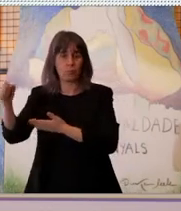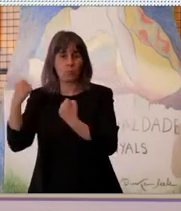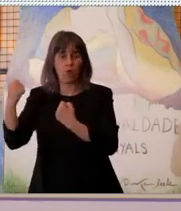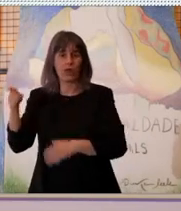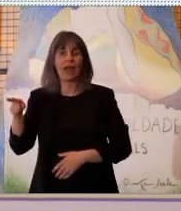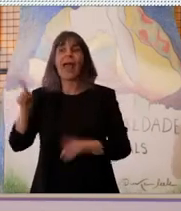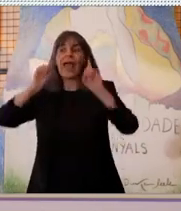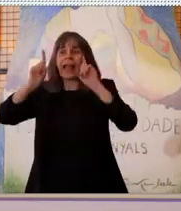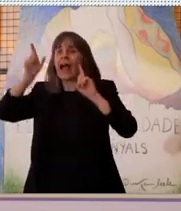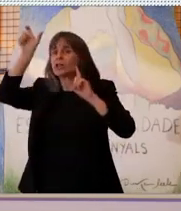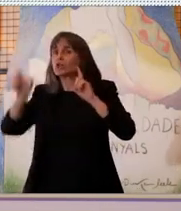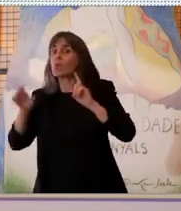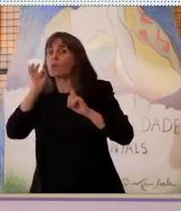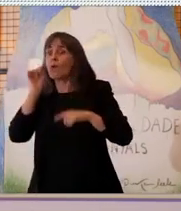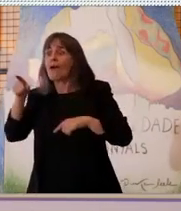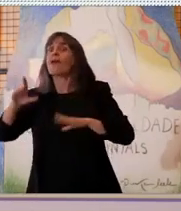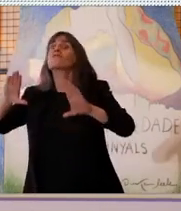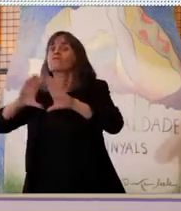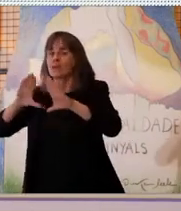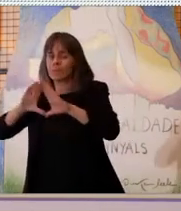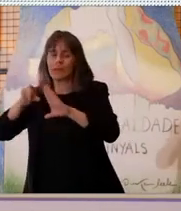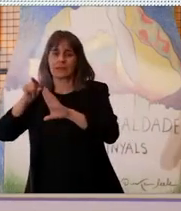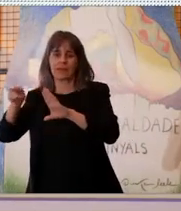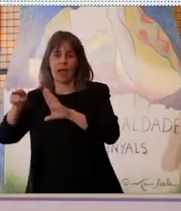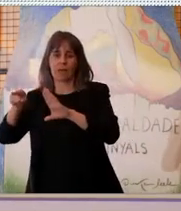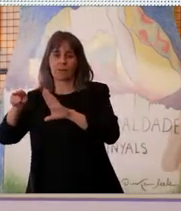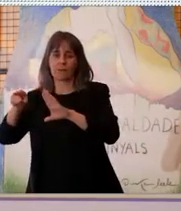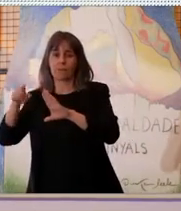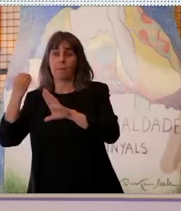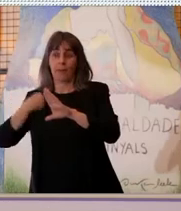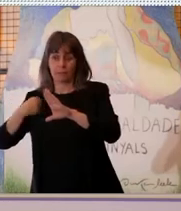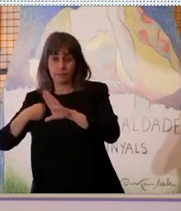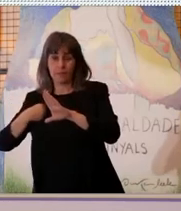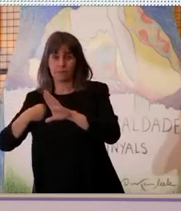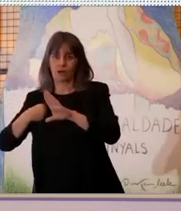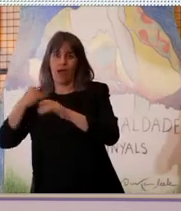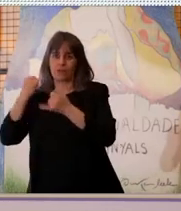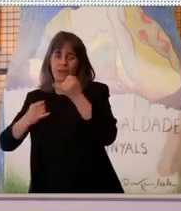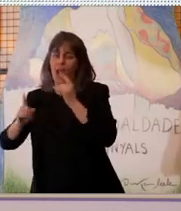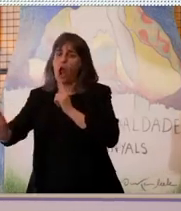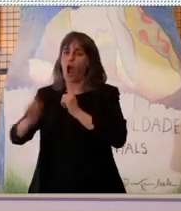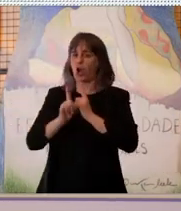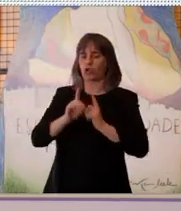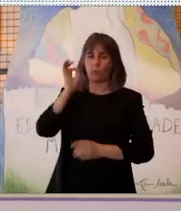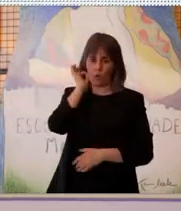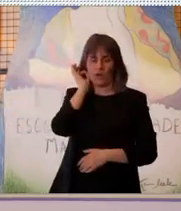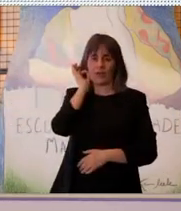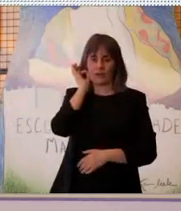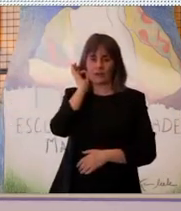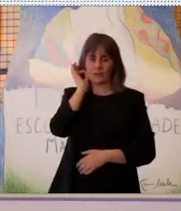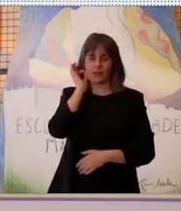feminista pues esa misma armadura que se permite vestir a cristinagar se volvería contra nosotras ya ejemplo de las mujeres